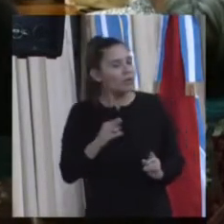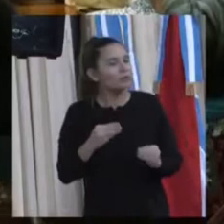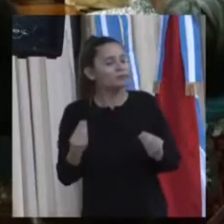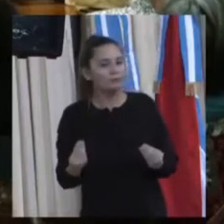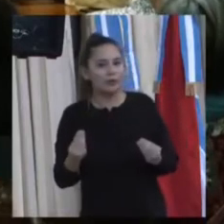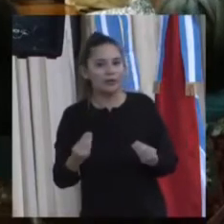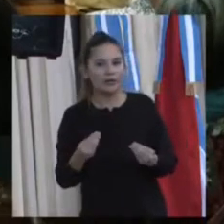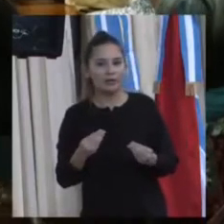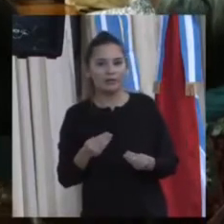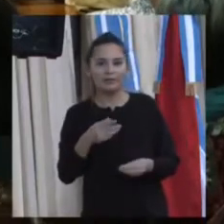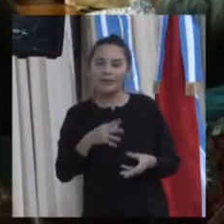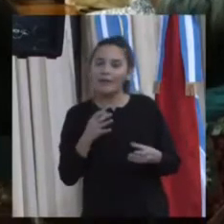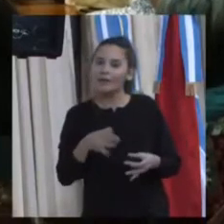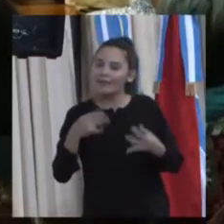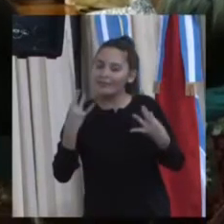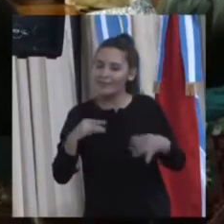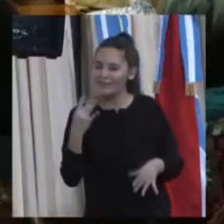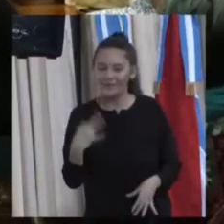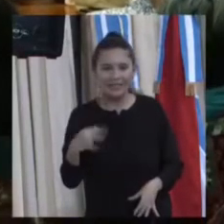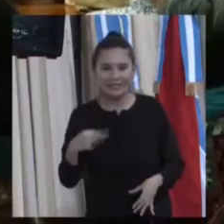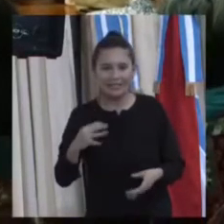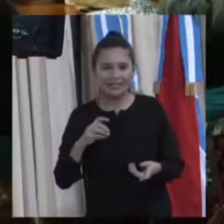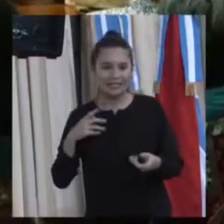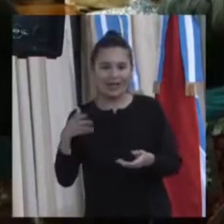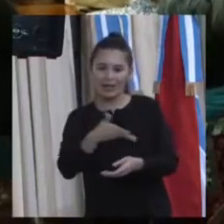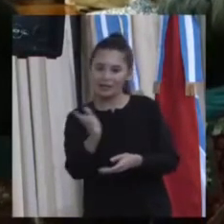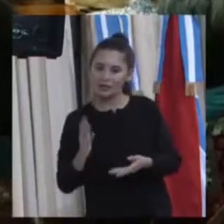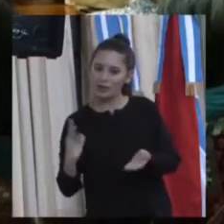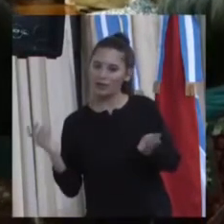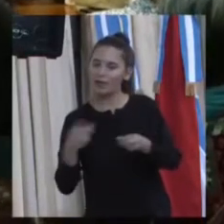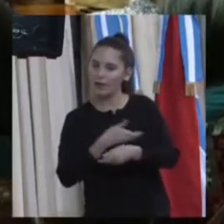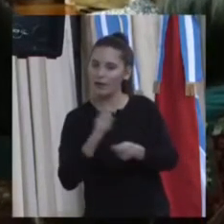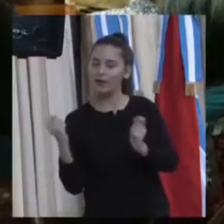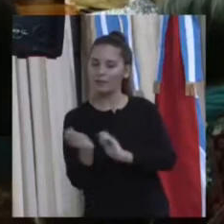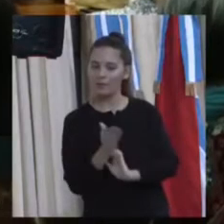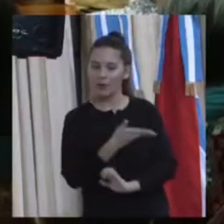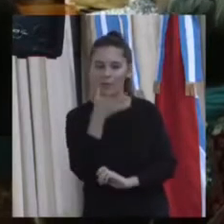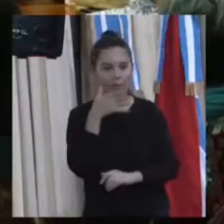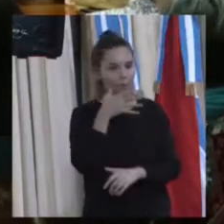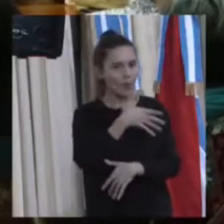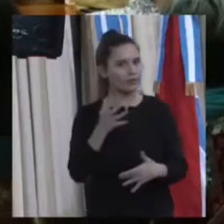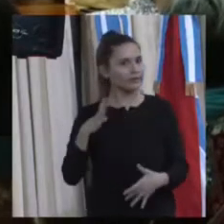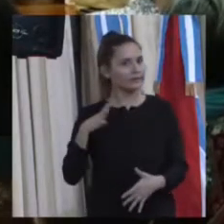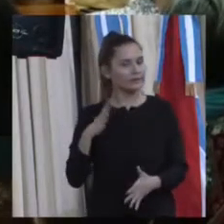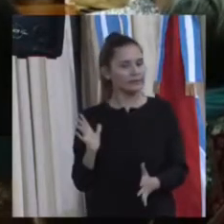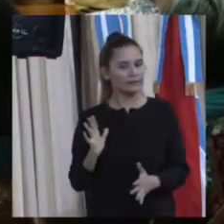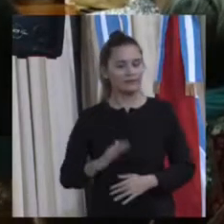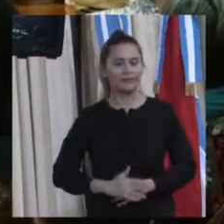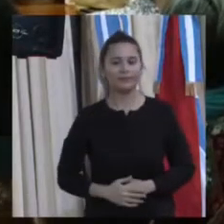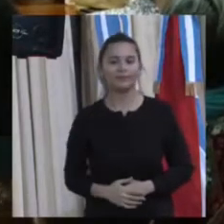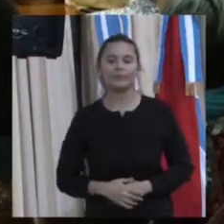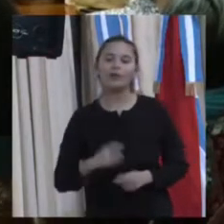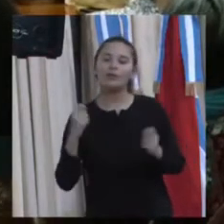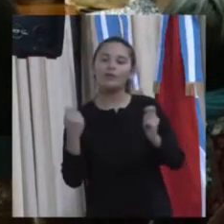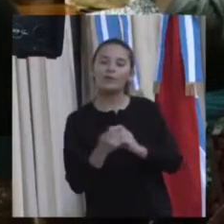verdadera proyección social. Señalaba Hurtado que a los reformistas no los animaba la transformación de la